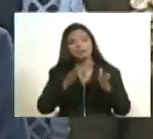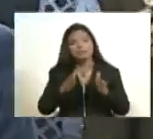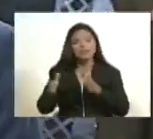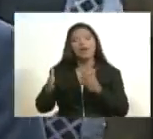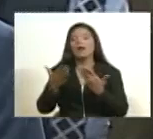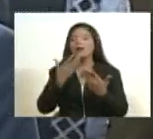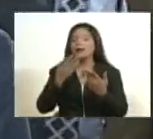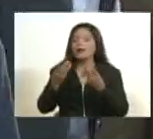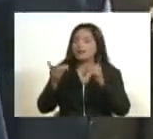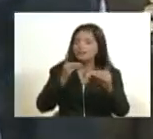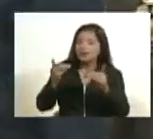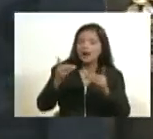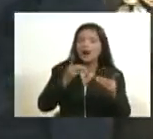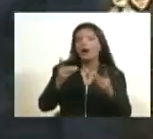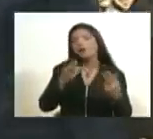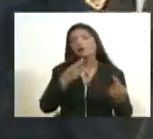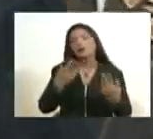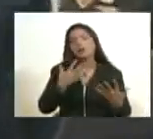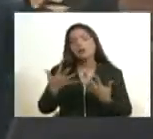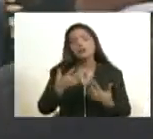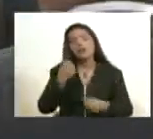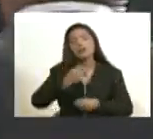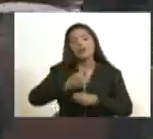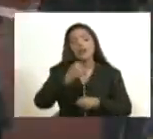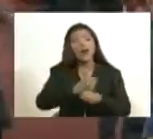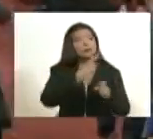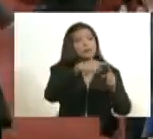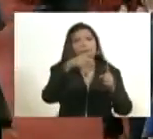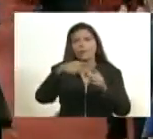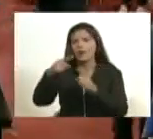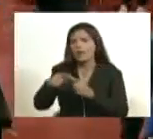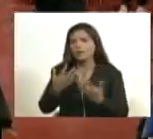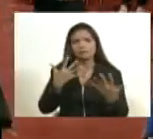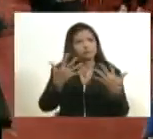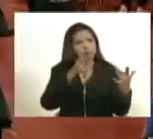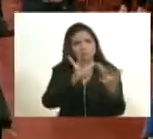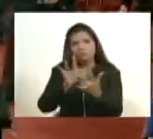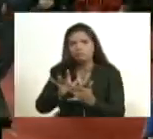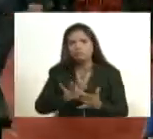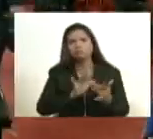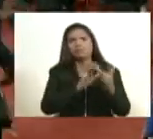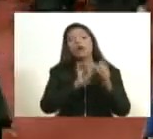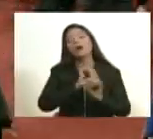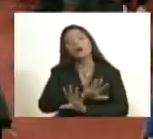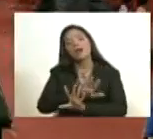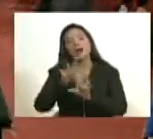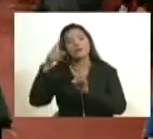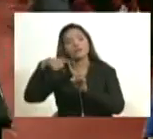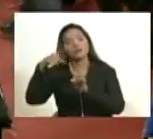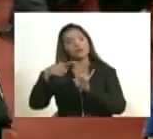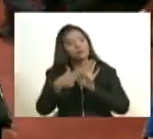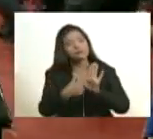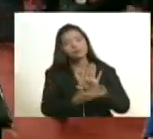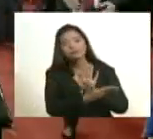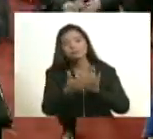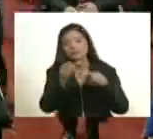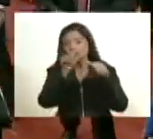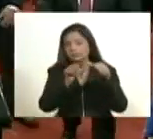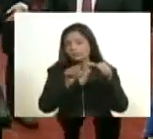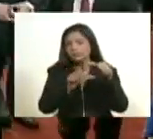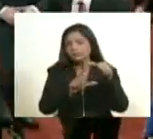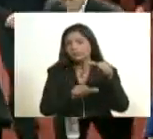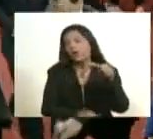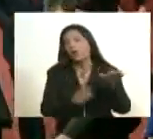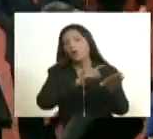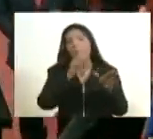diálogo, en la reconciliación, en trabajar con los diversos sectores del país. Por supuesto, Venezolana de Televisiones llevará cada detalle de los